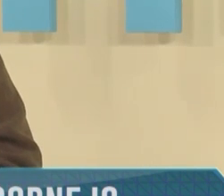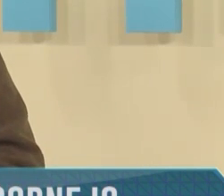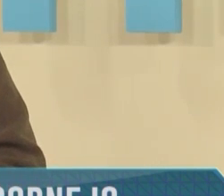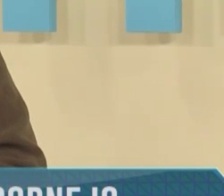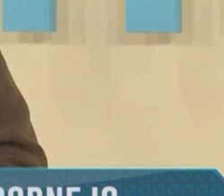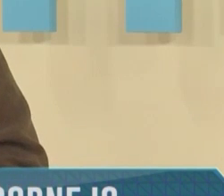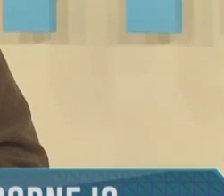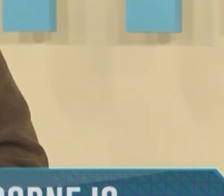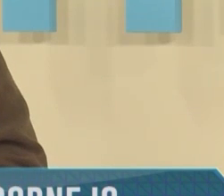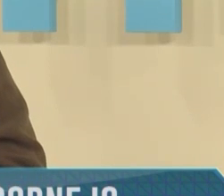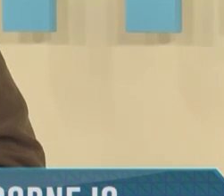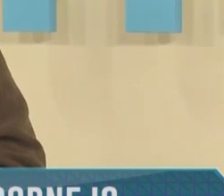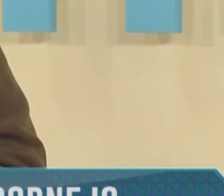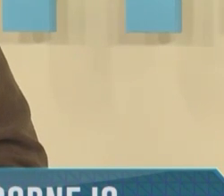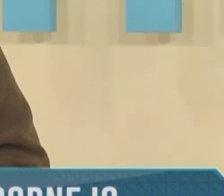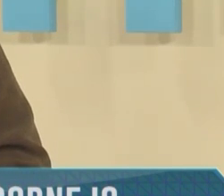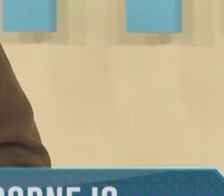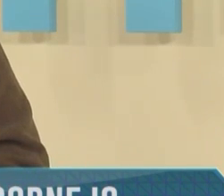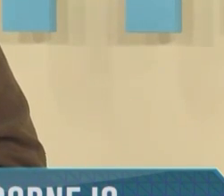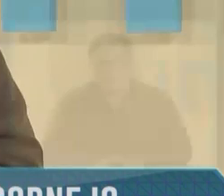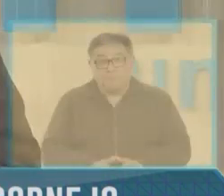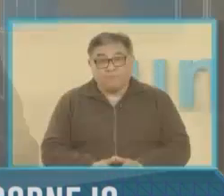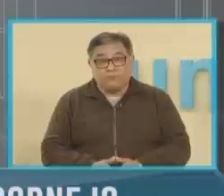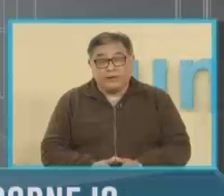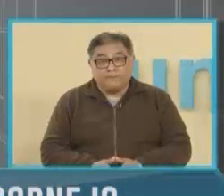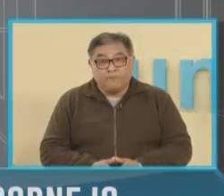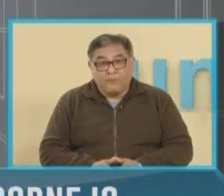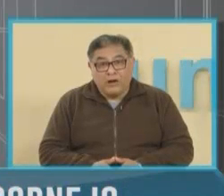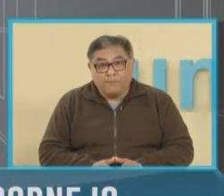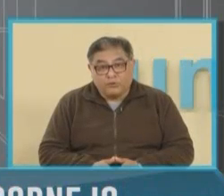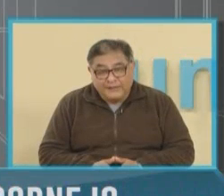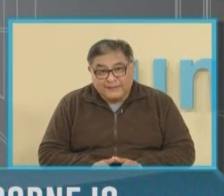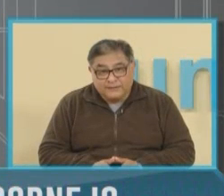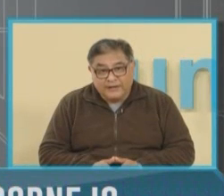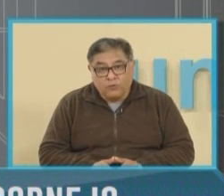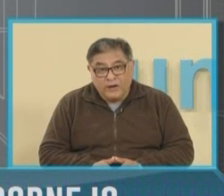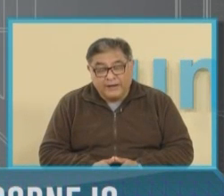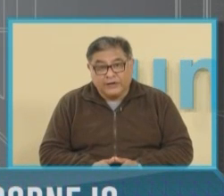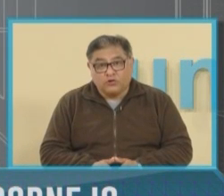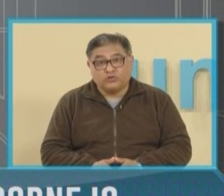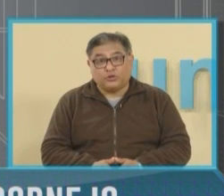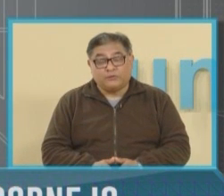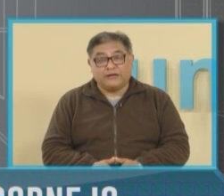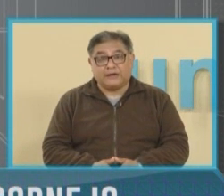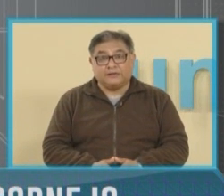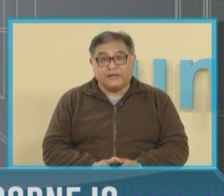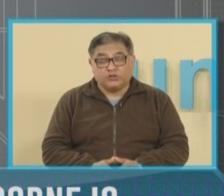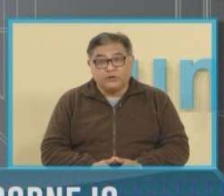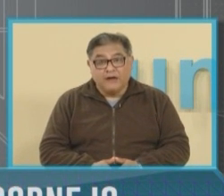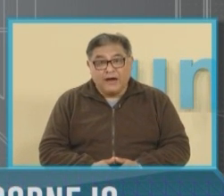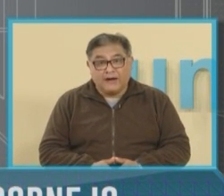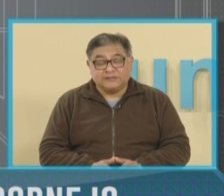en una sesión secreta. Pero vamos al por qué es Gulle y no otro el